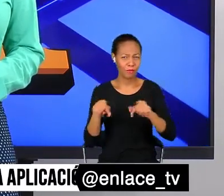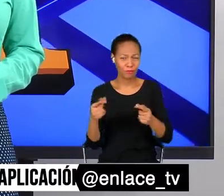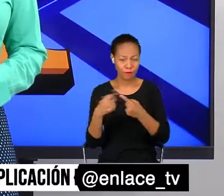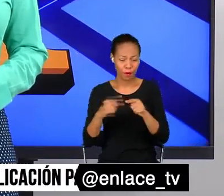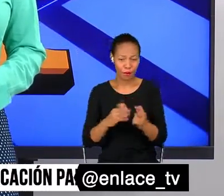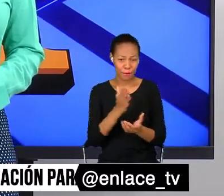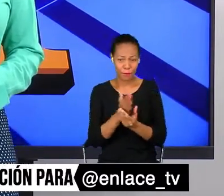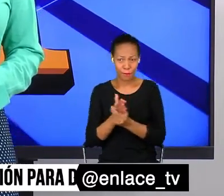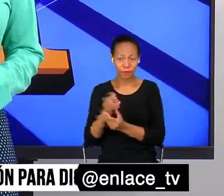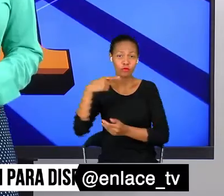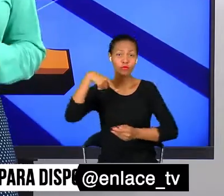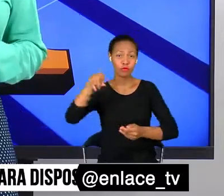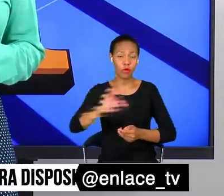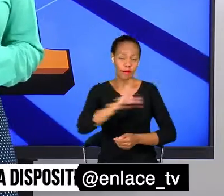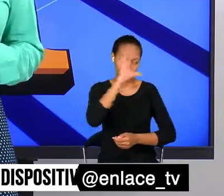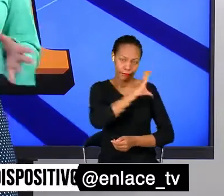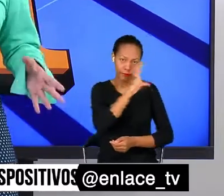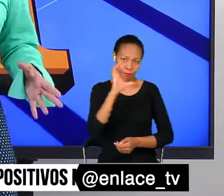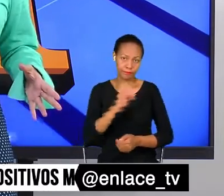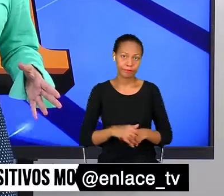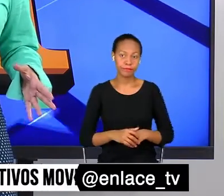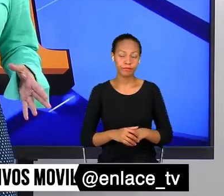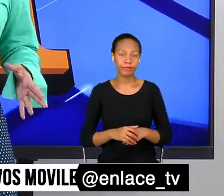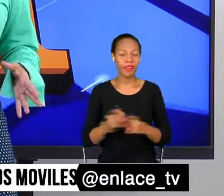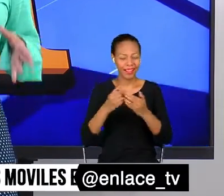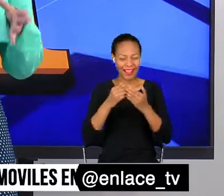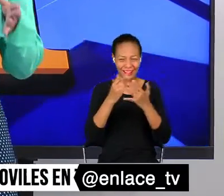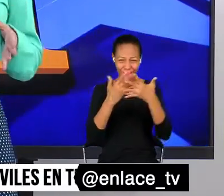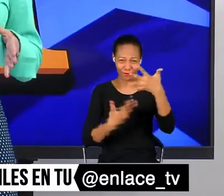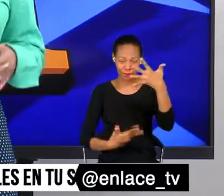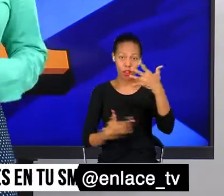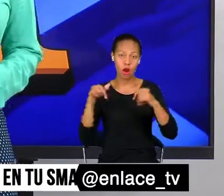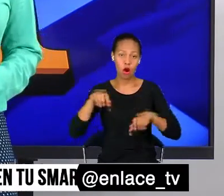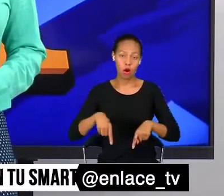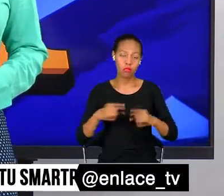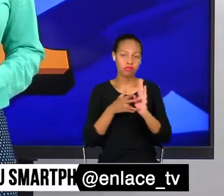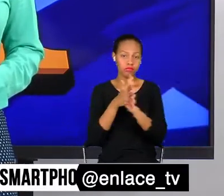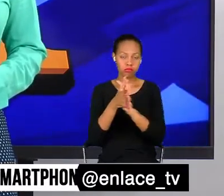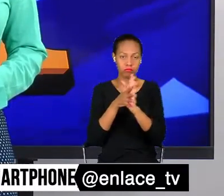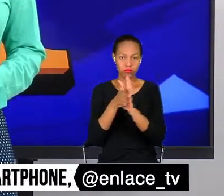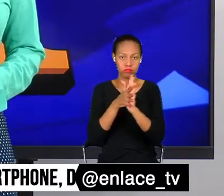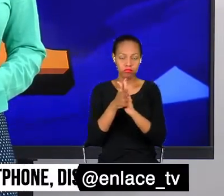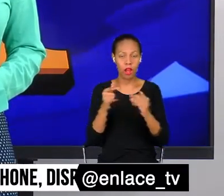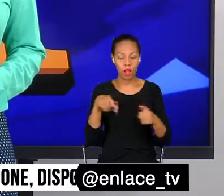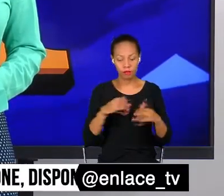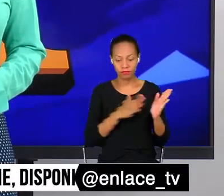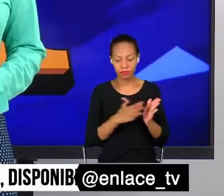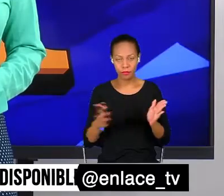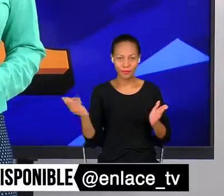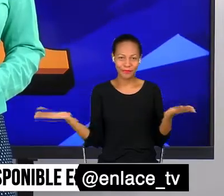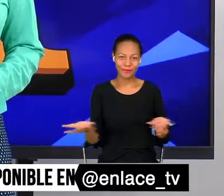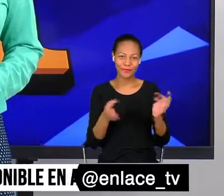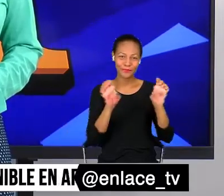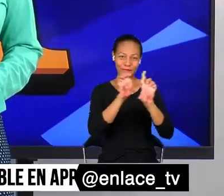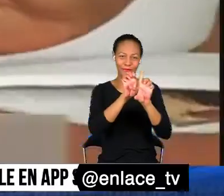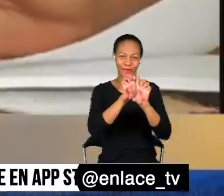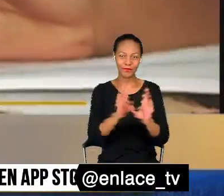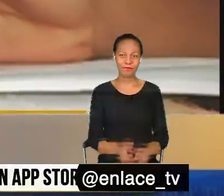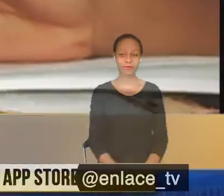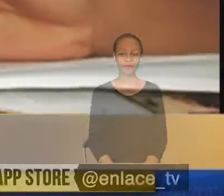esta caja de compensación familiar. Estas y otras informaciones serán tratadas hoy en la presente emisión. Bienvenidos a Enlace Noticias.